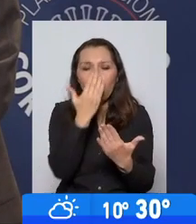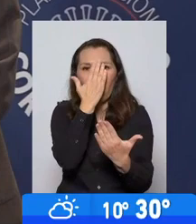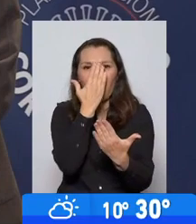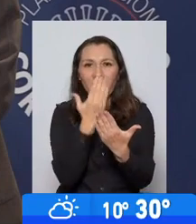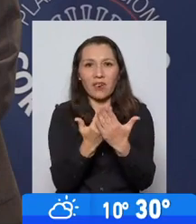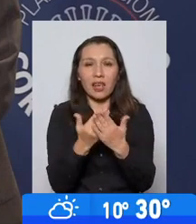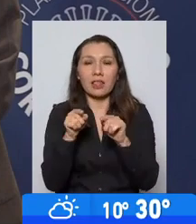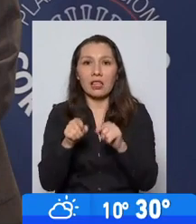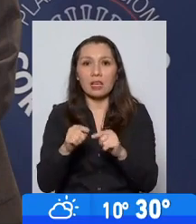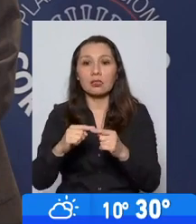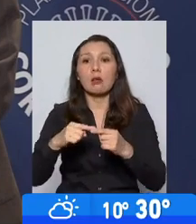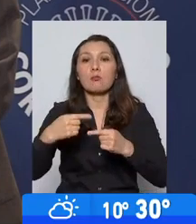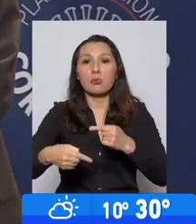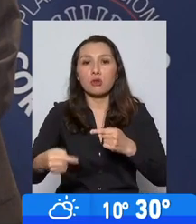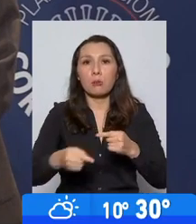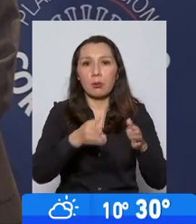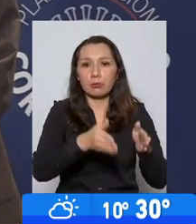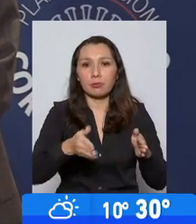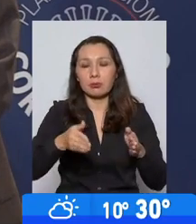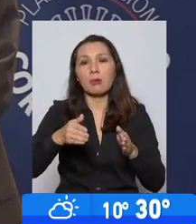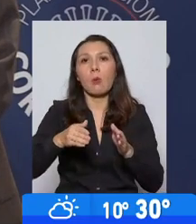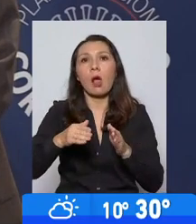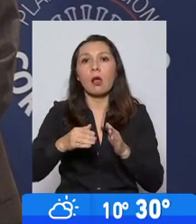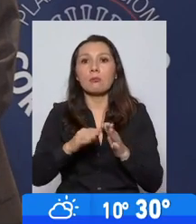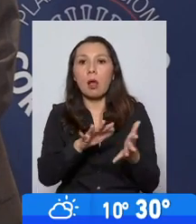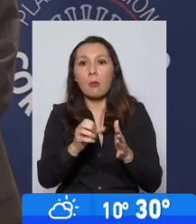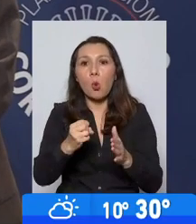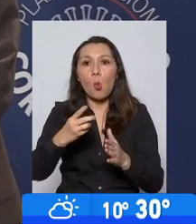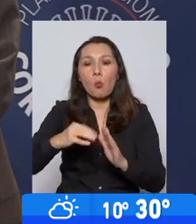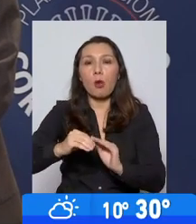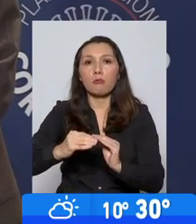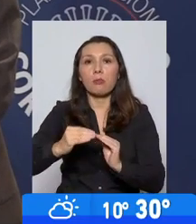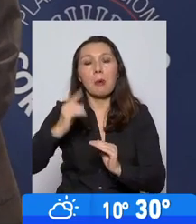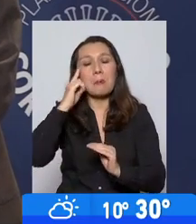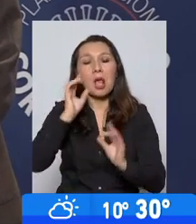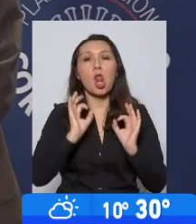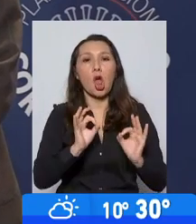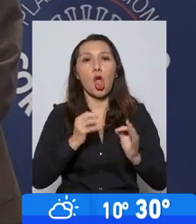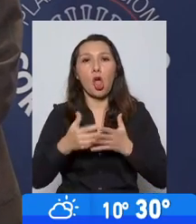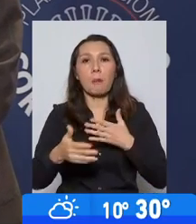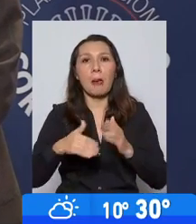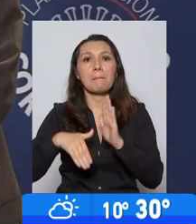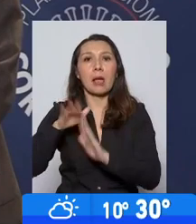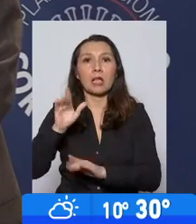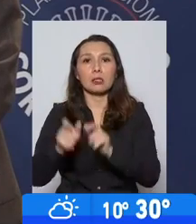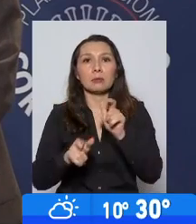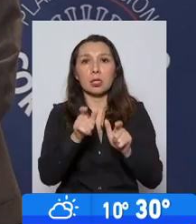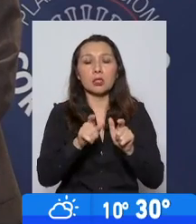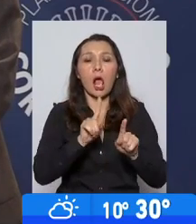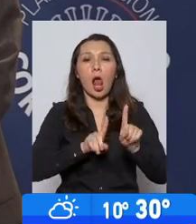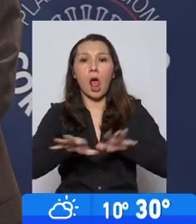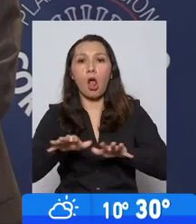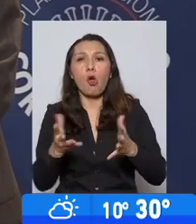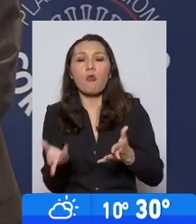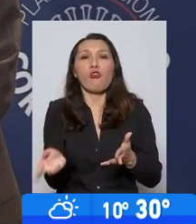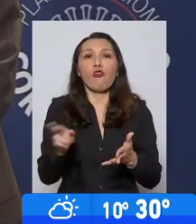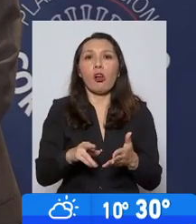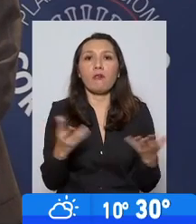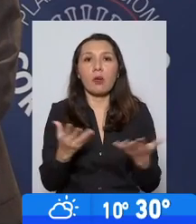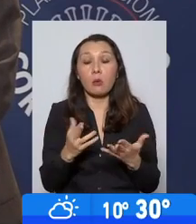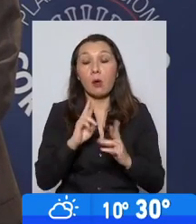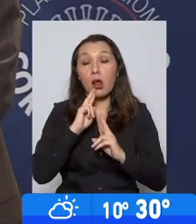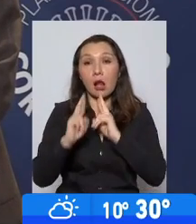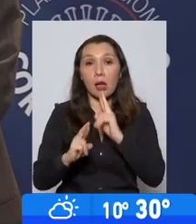enfrentar la siguiente fase de llegar a cierta normalización de la mayoría de algunas actividades y